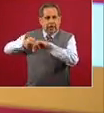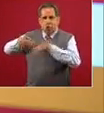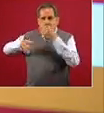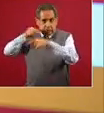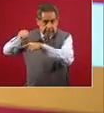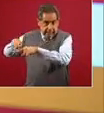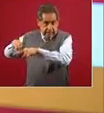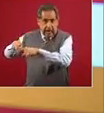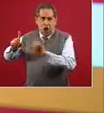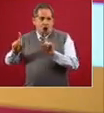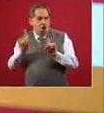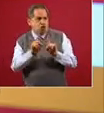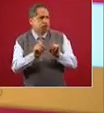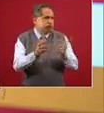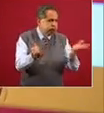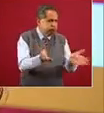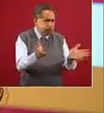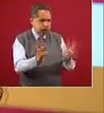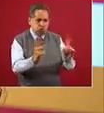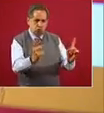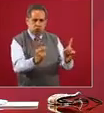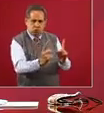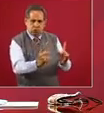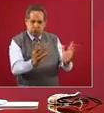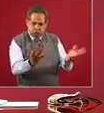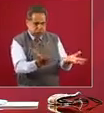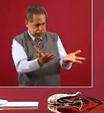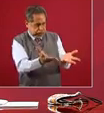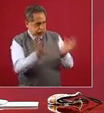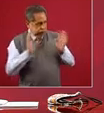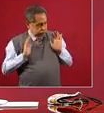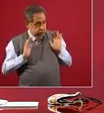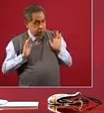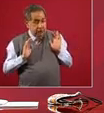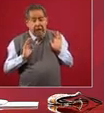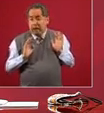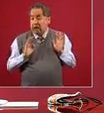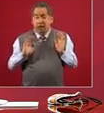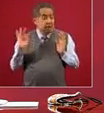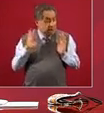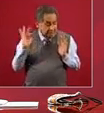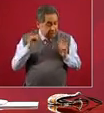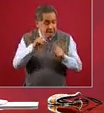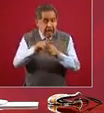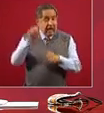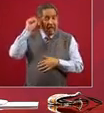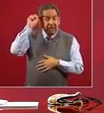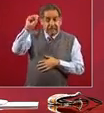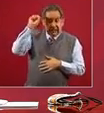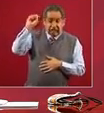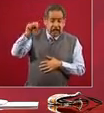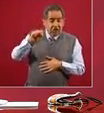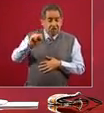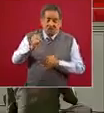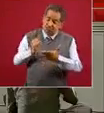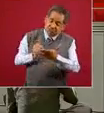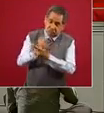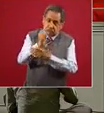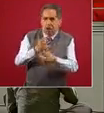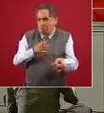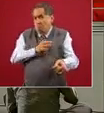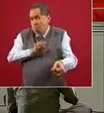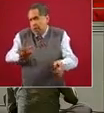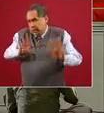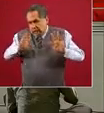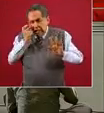las partes. Ahora bien, si dadas las circunstancias el sindicato definiera, y tiene la posibilidad de